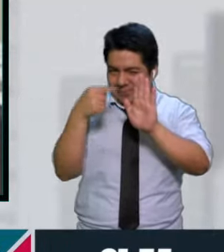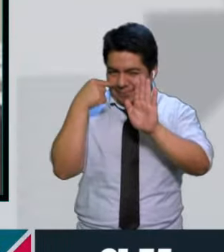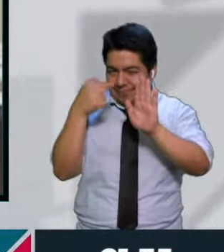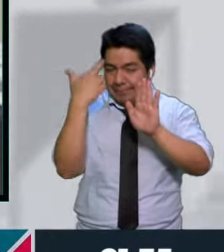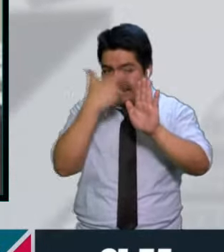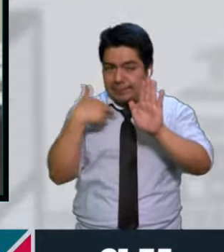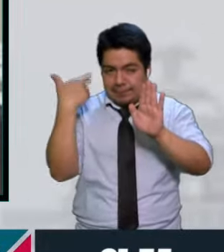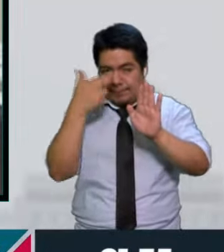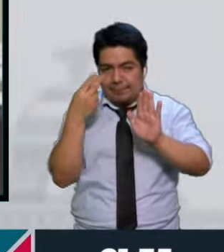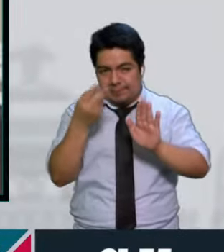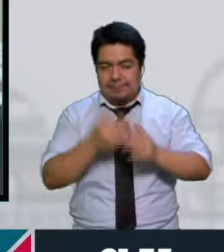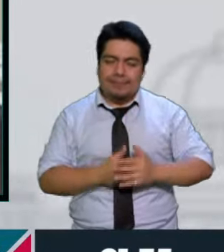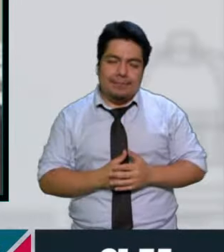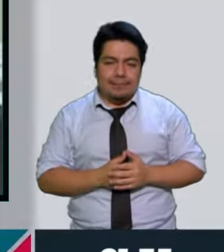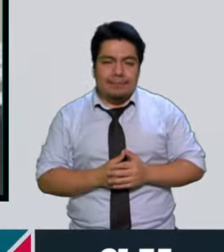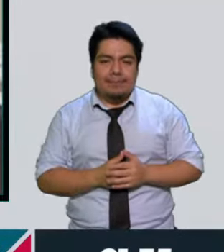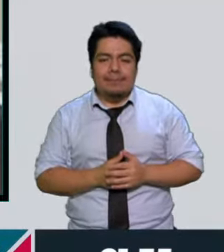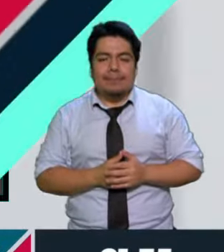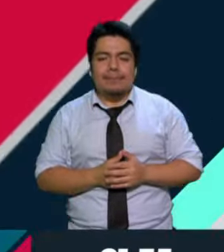video. Vamos a verlo.